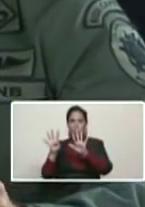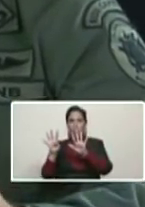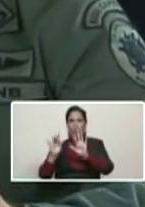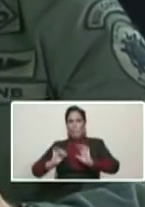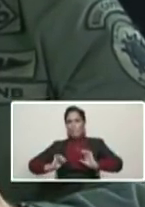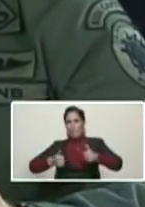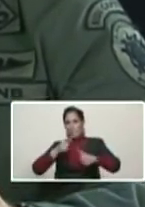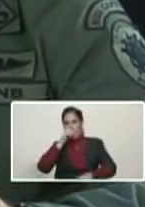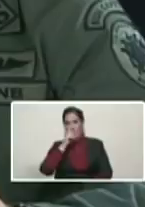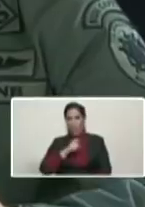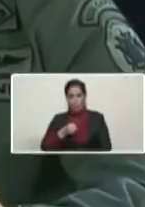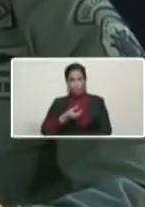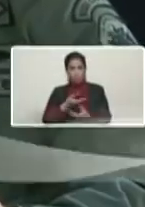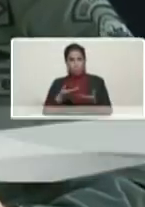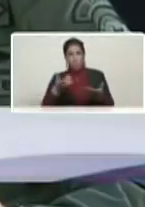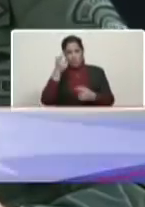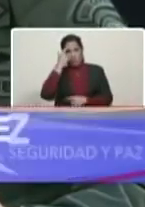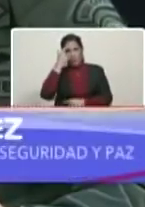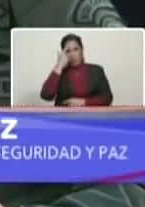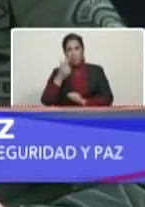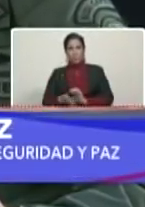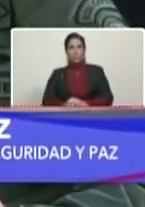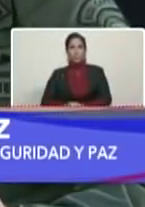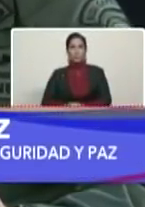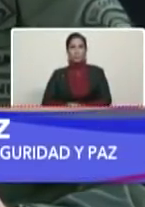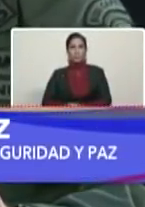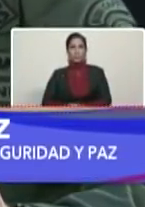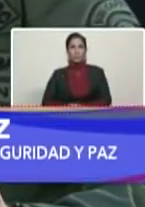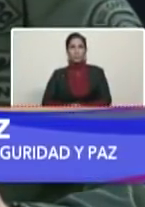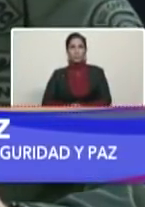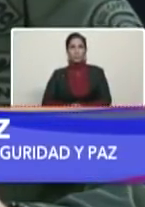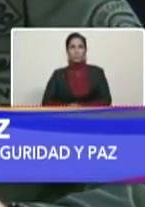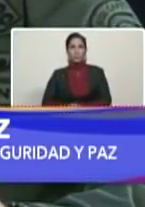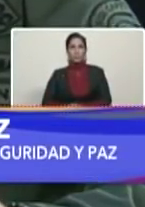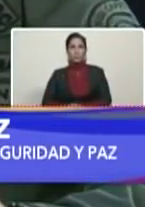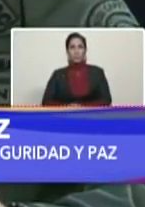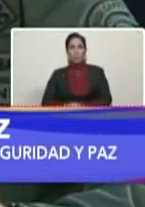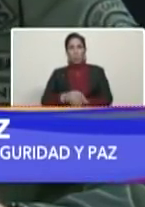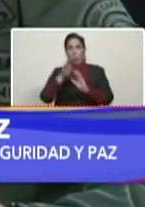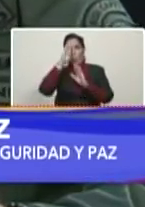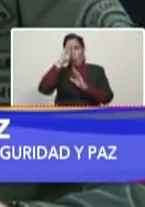como usted ya lo sabe, obedeciendo al pueblo,